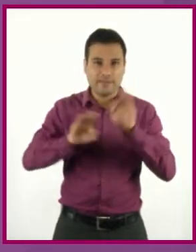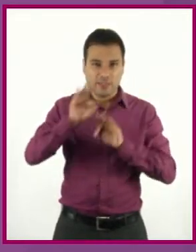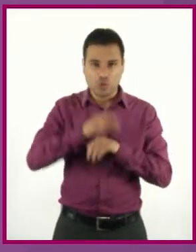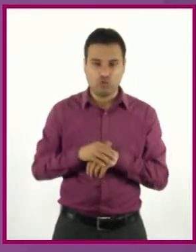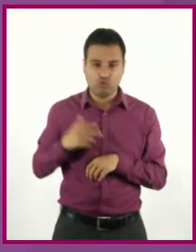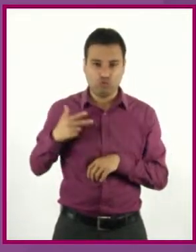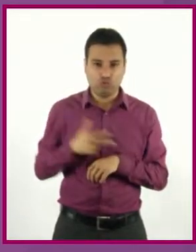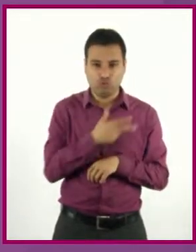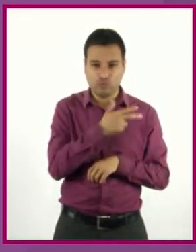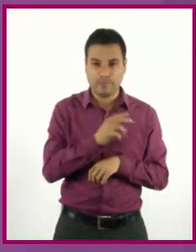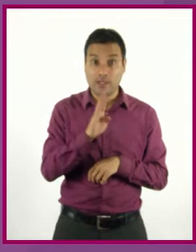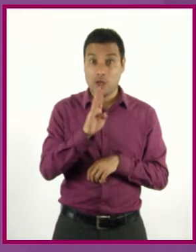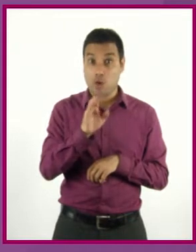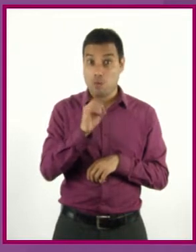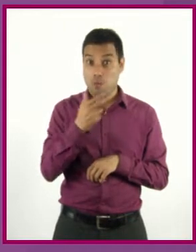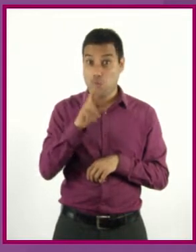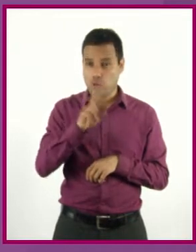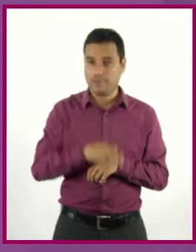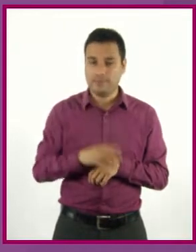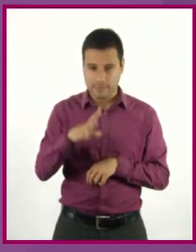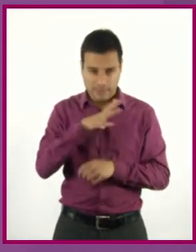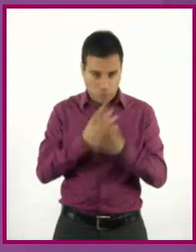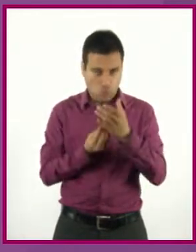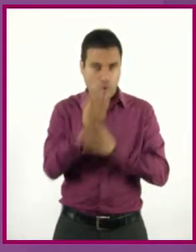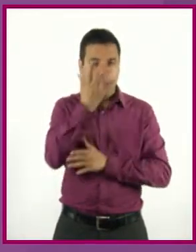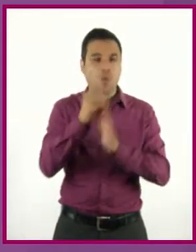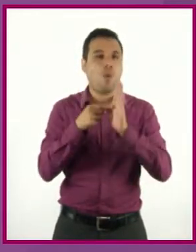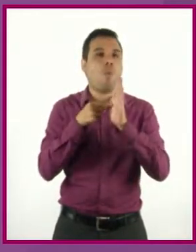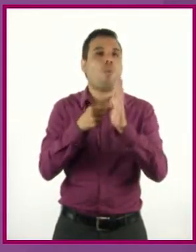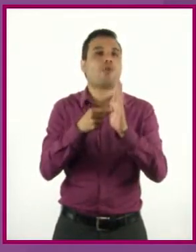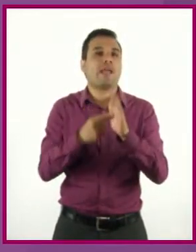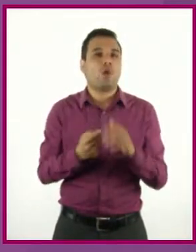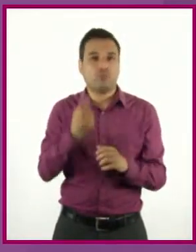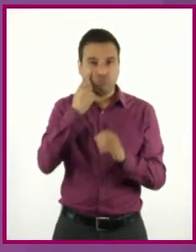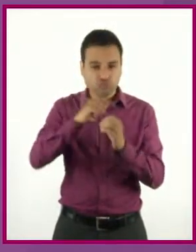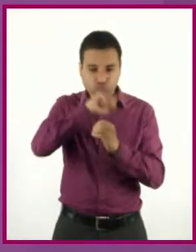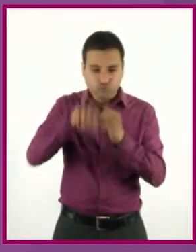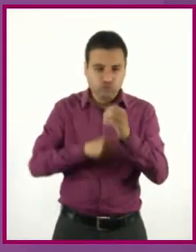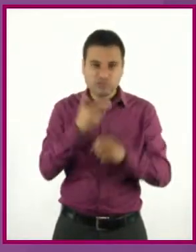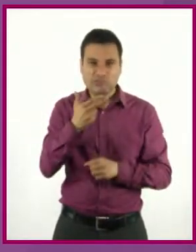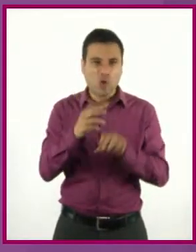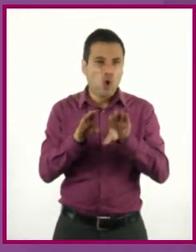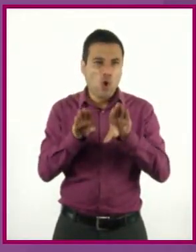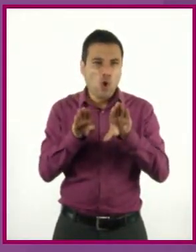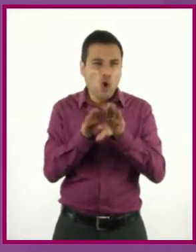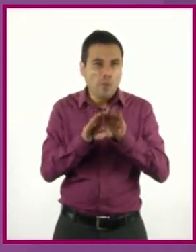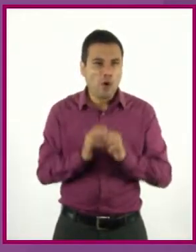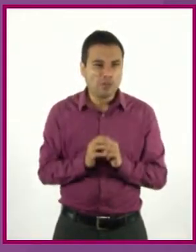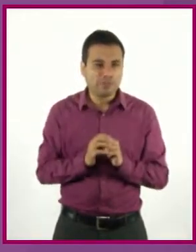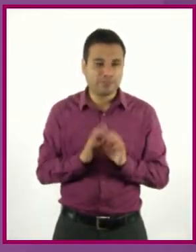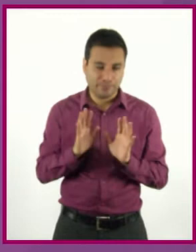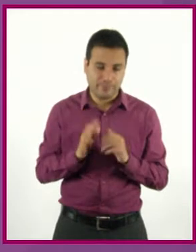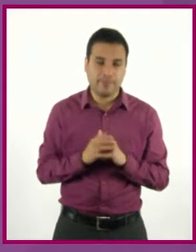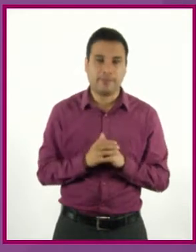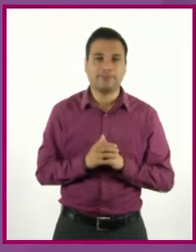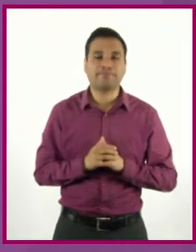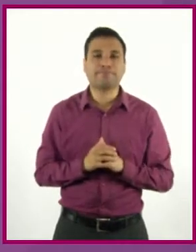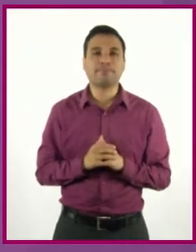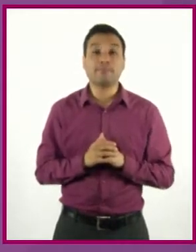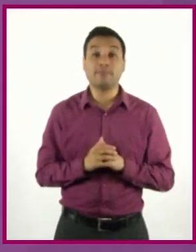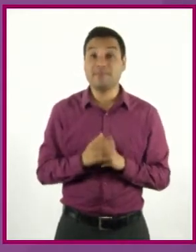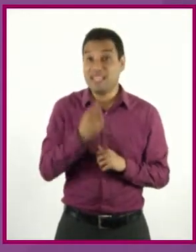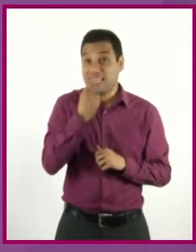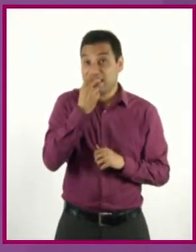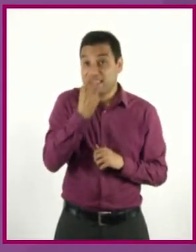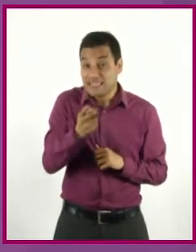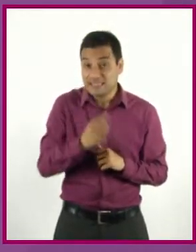Bohr propuso un modelo para explicar la estabilidad del átomo de hidrógeno que, según Rutherford, debía